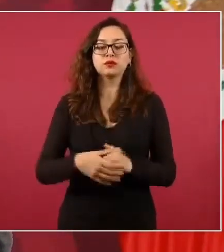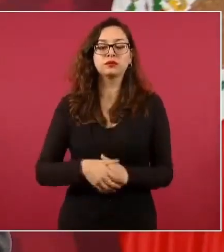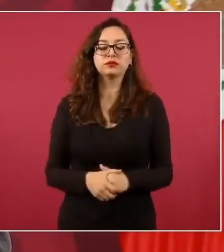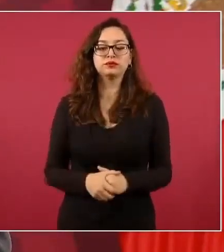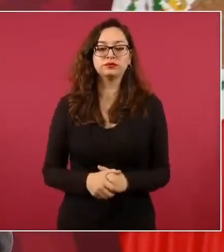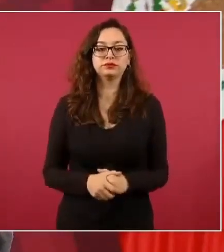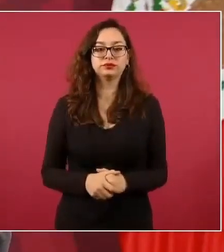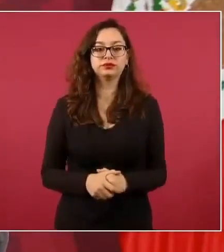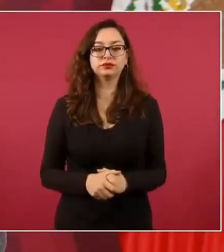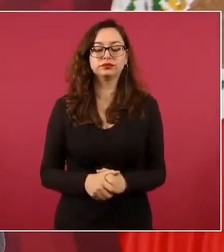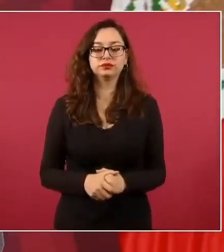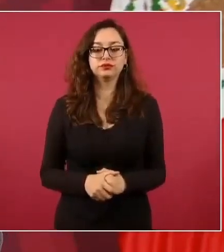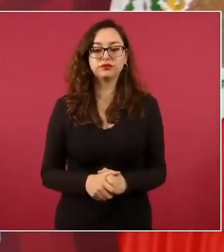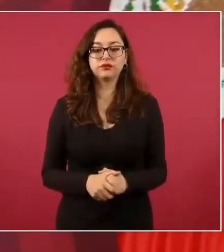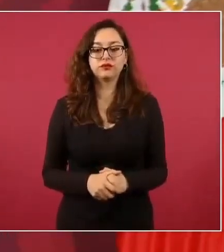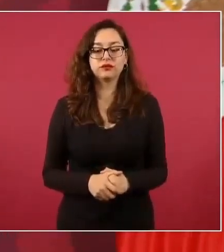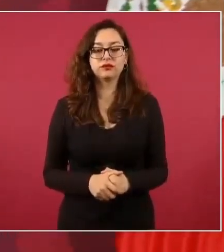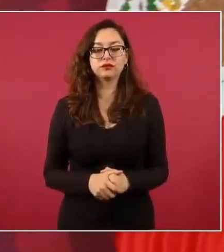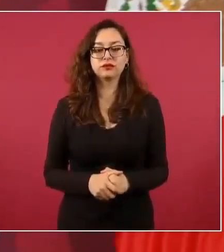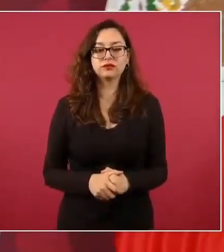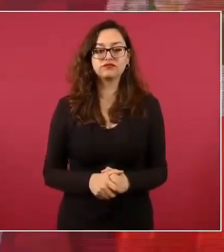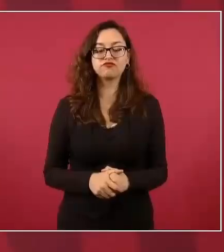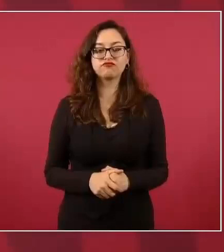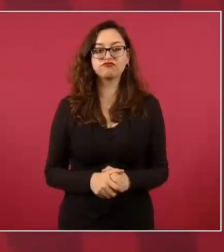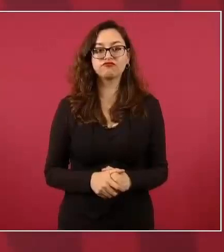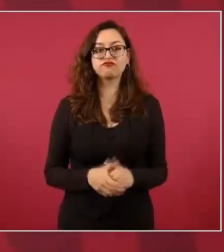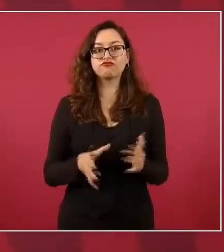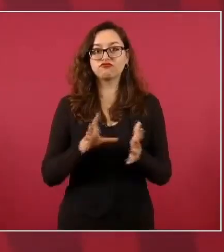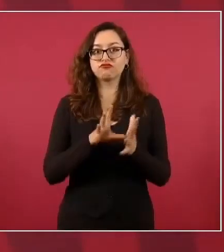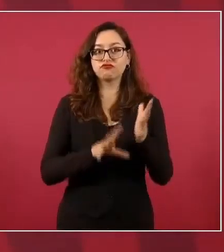el mecanismo para la elección